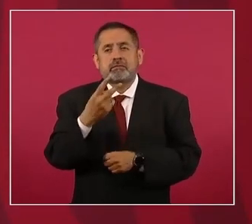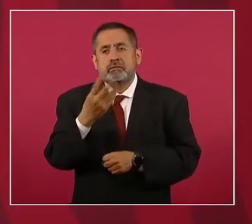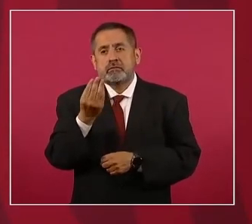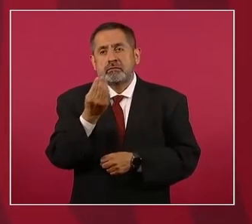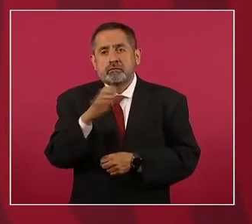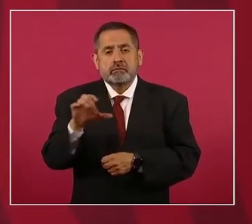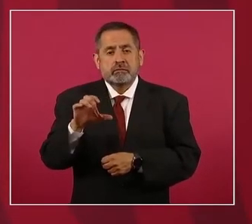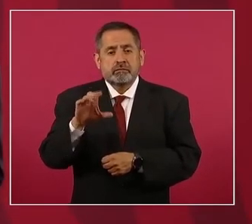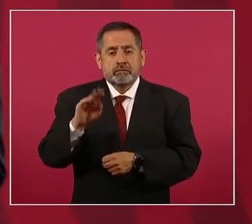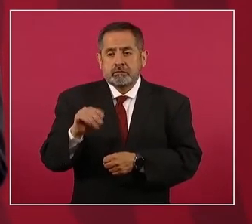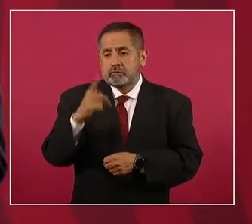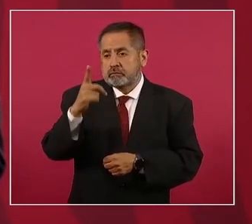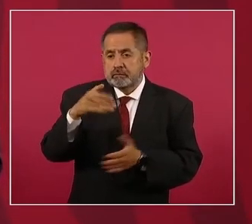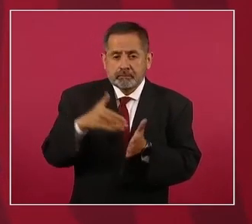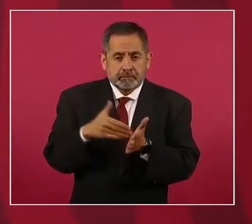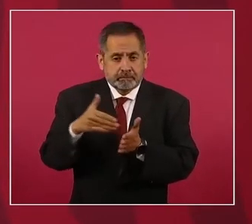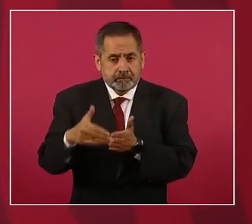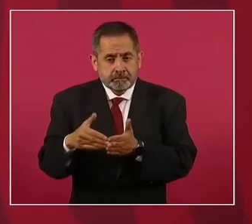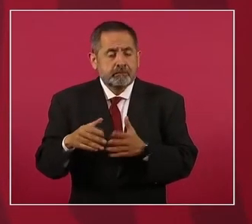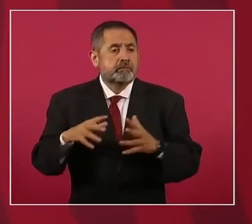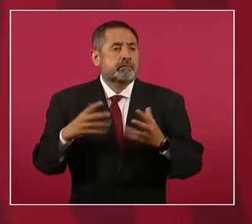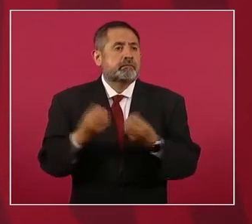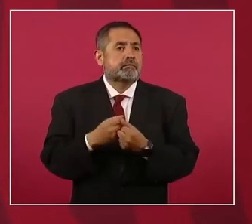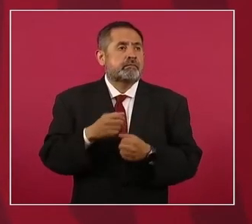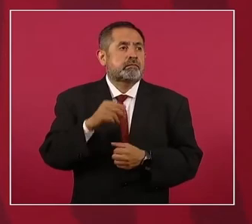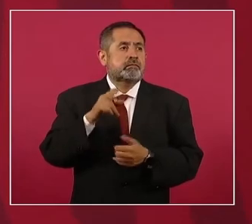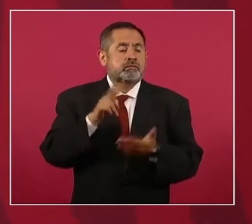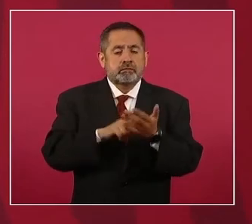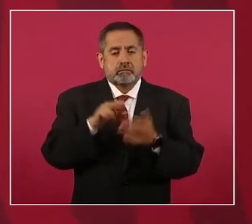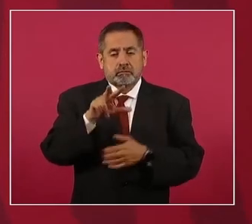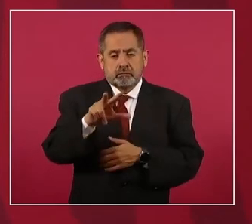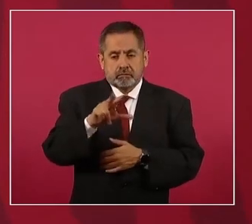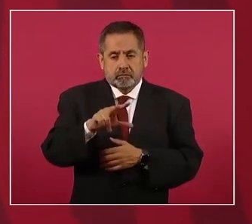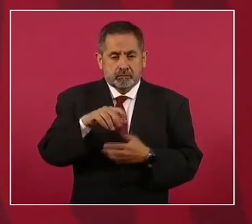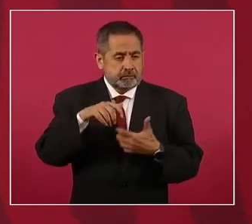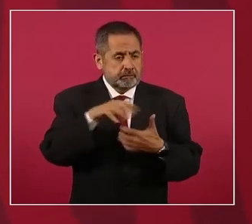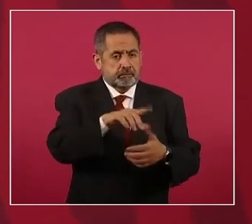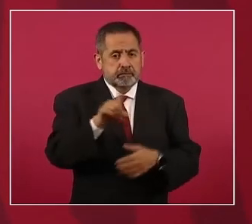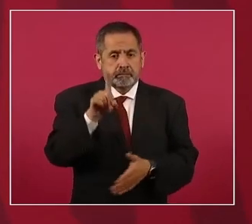991 millones y en 2018 por